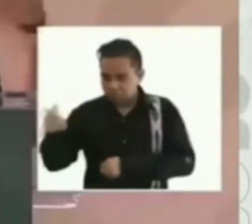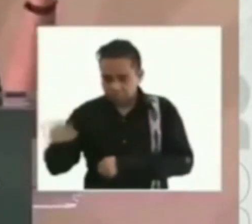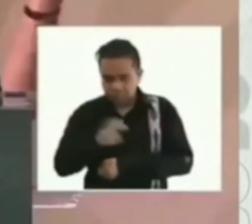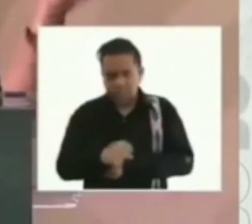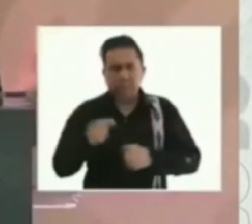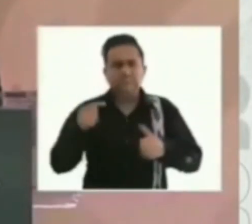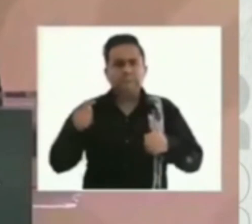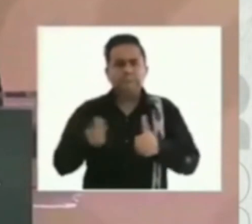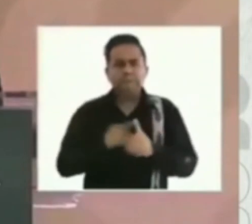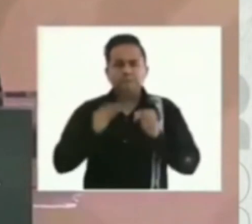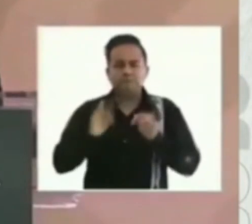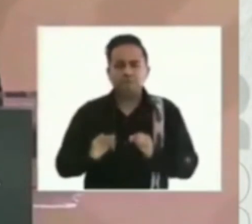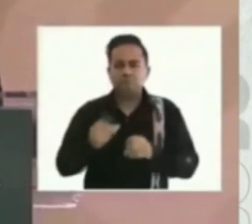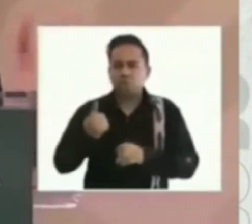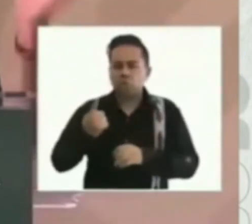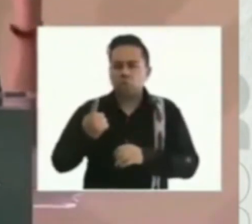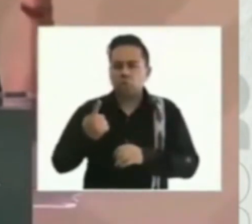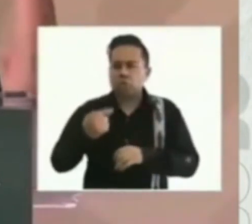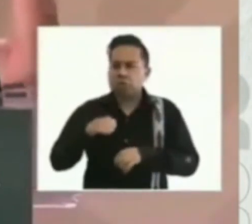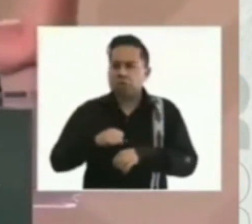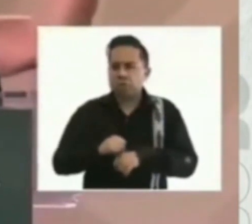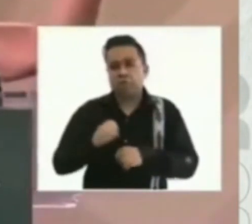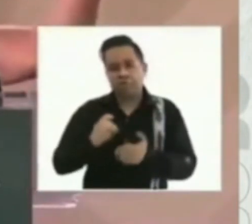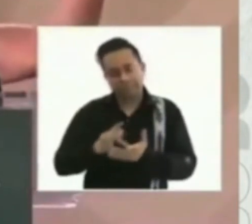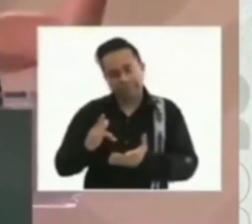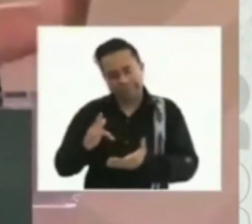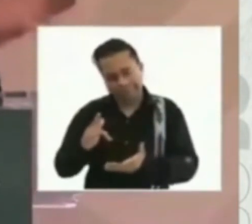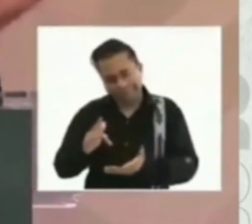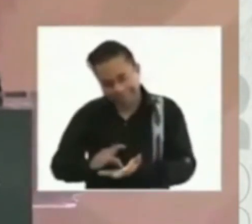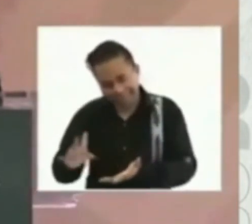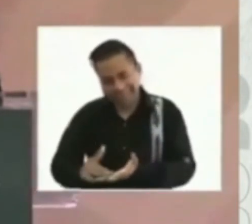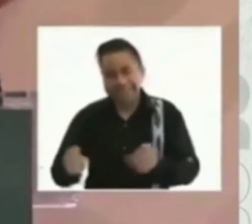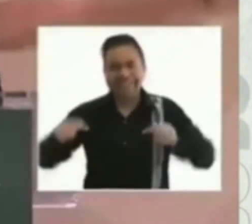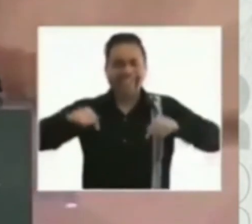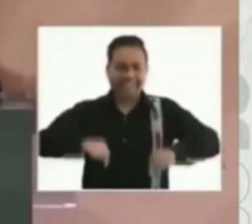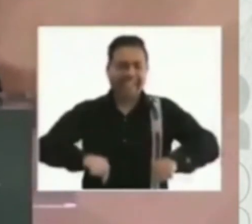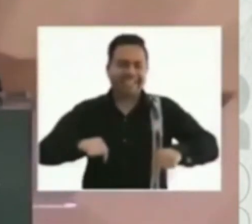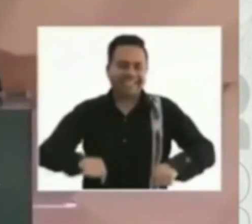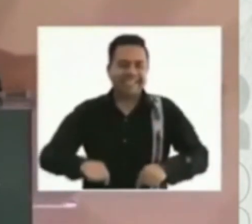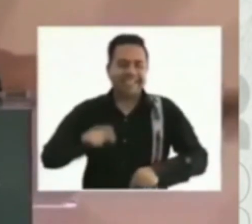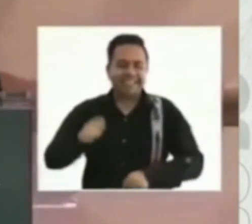La primera gira de la semana, primero que nada, gracias, porque aquí